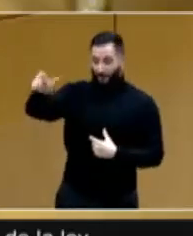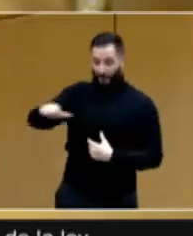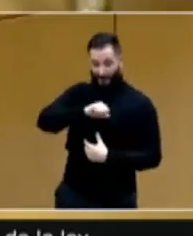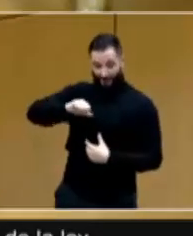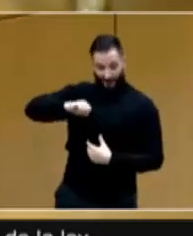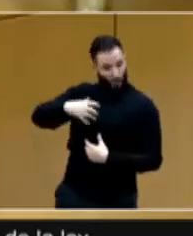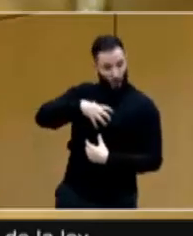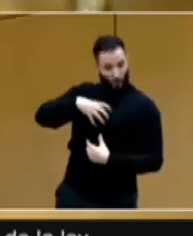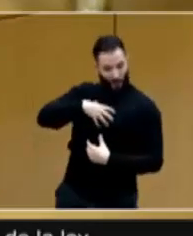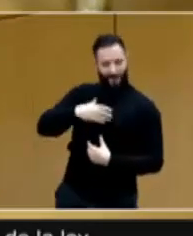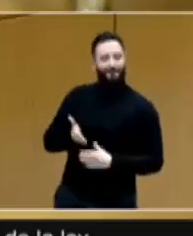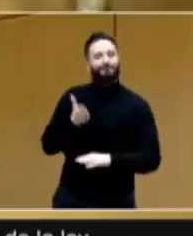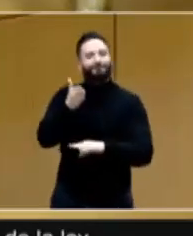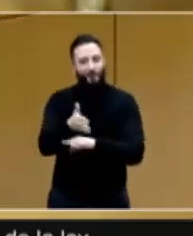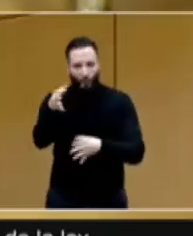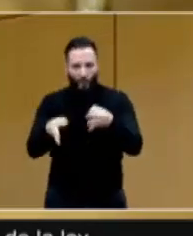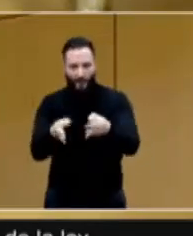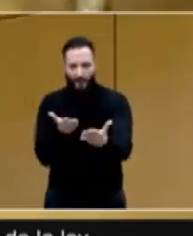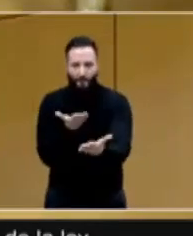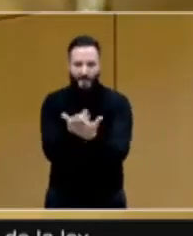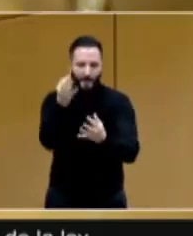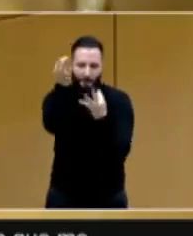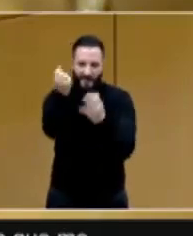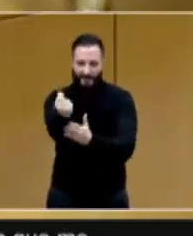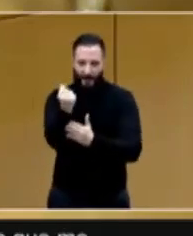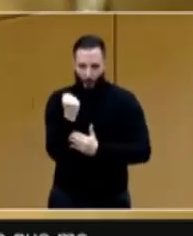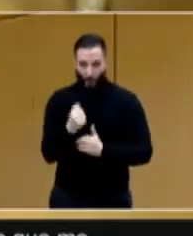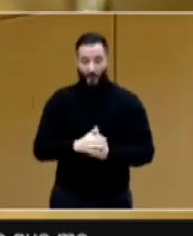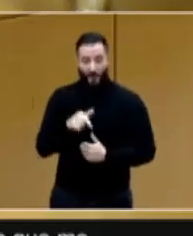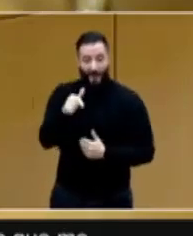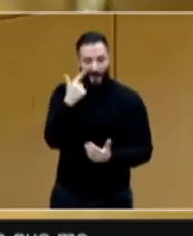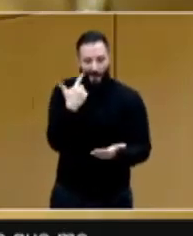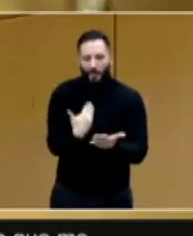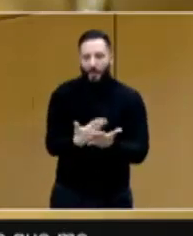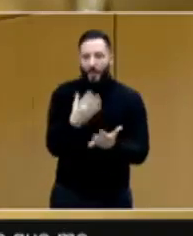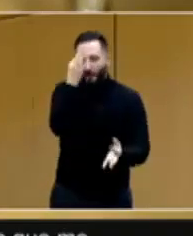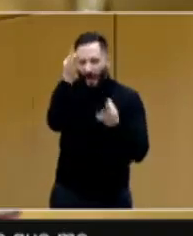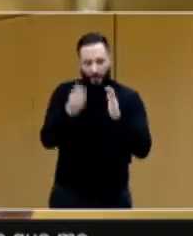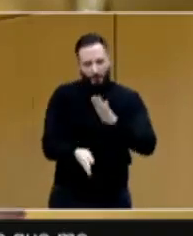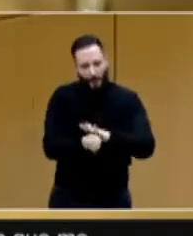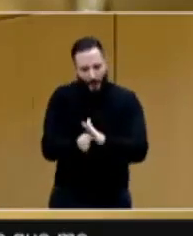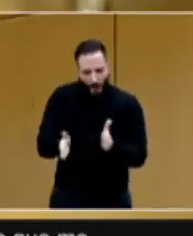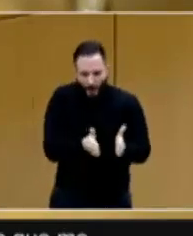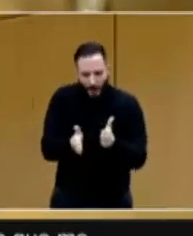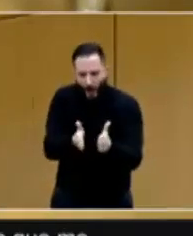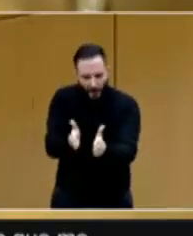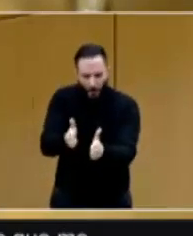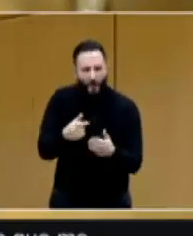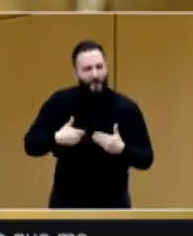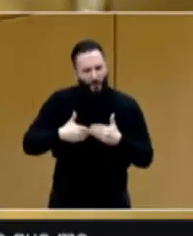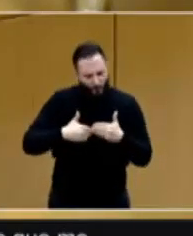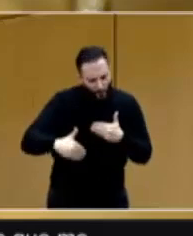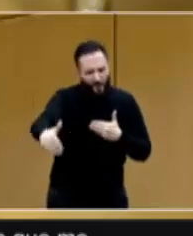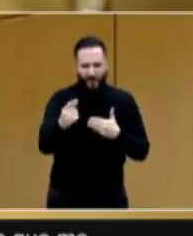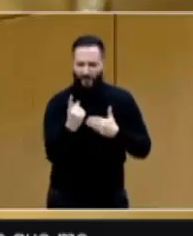ámbito Yo creo que es estamos ya los primeros datos no están diciendo que estamos en un camino un camino Que todavía nos falta mucho porque